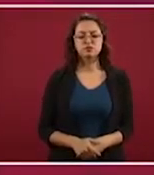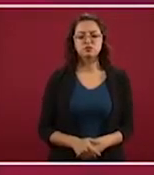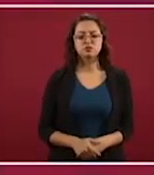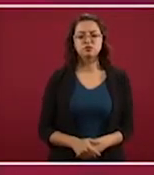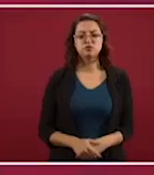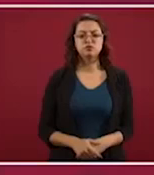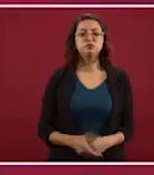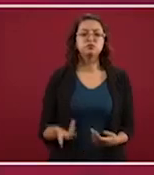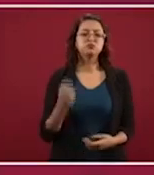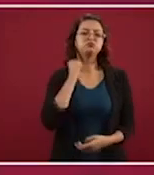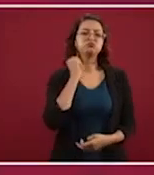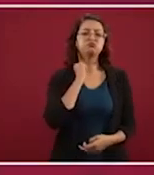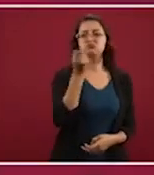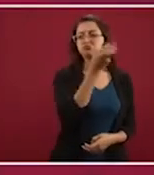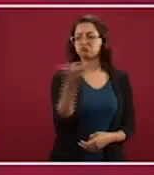por parte de